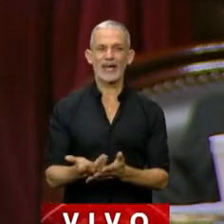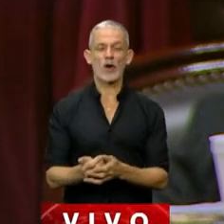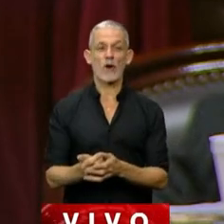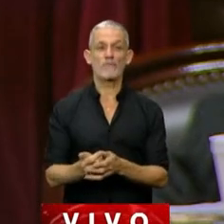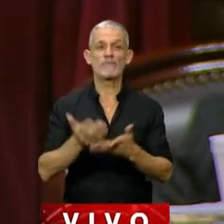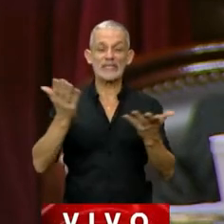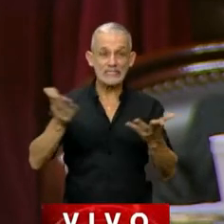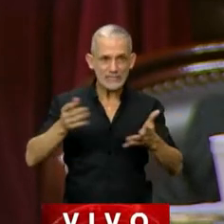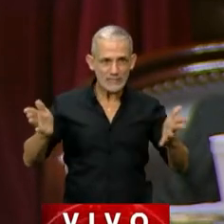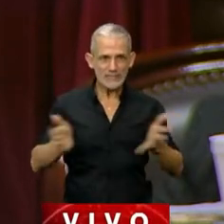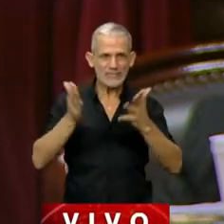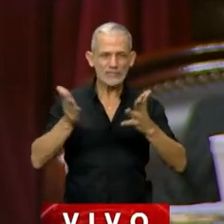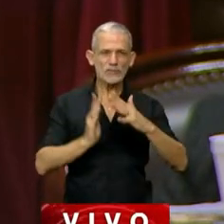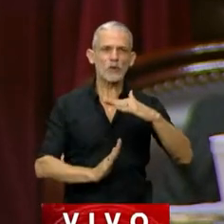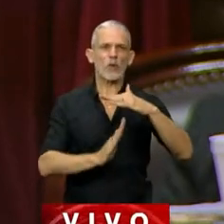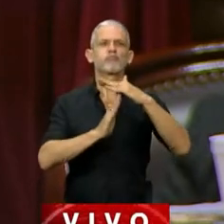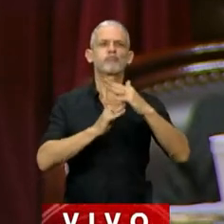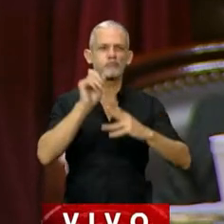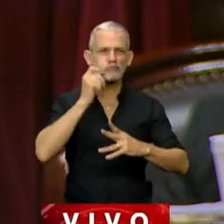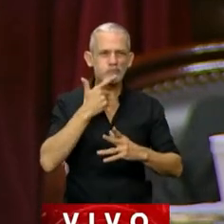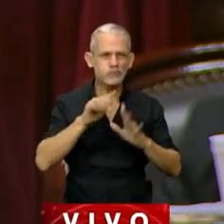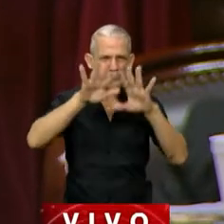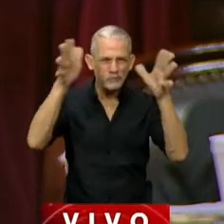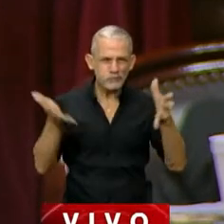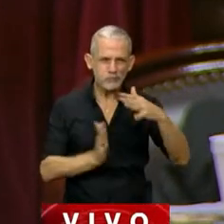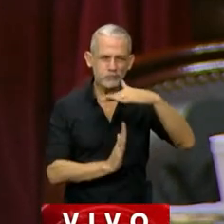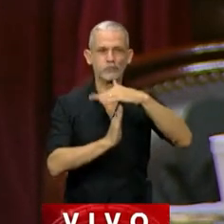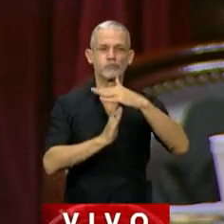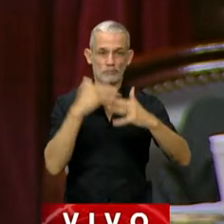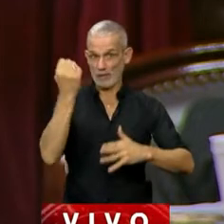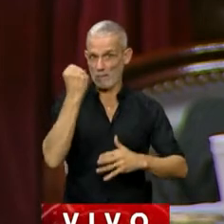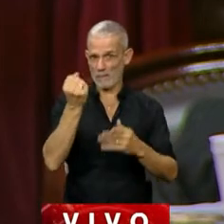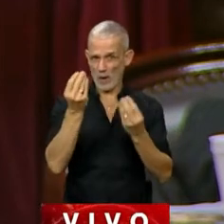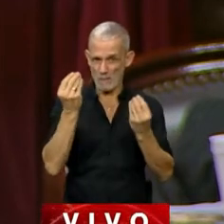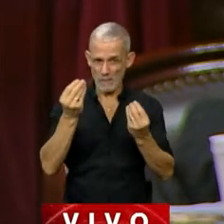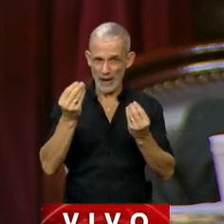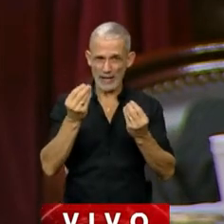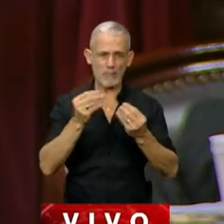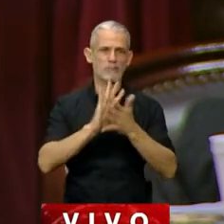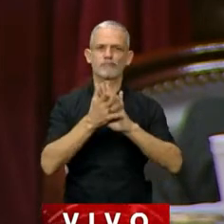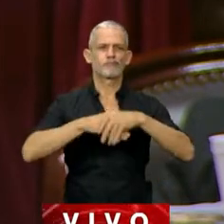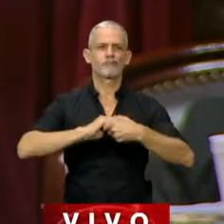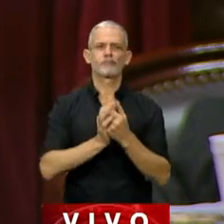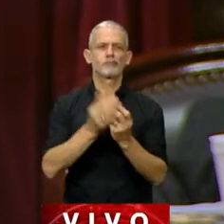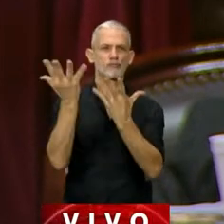afectan que promueven el efecto invernadero, y eso es muy importante, su neutralización.